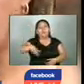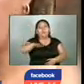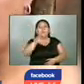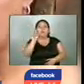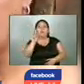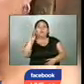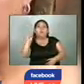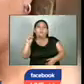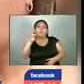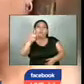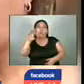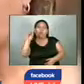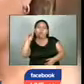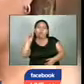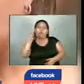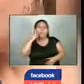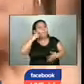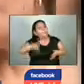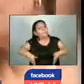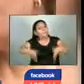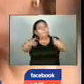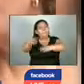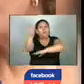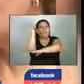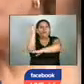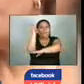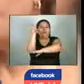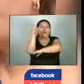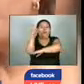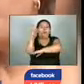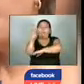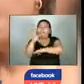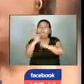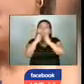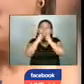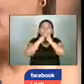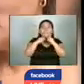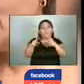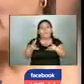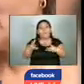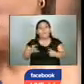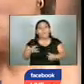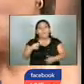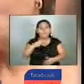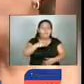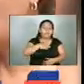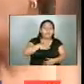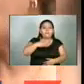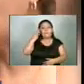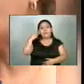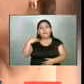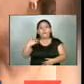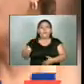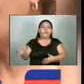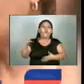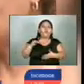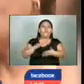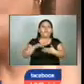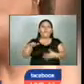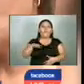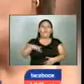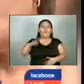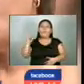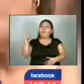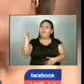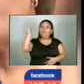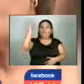hasta el puerto. Y era lo que él trabajó toda su vida, ¿verdad? Me dice, doña, me devolvieron mis alas, me dice, voy a